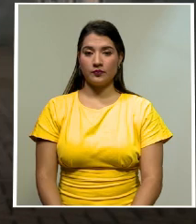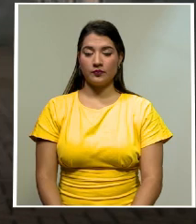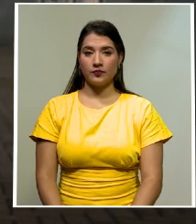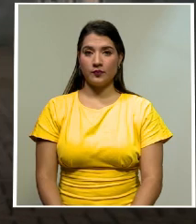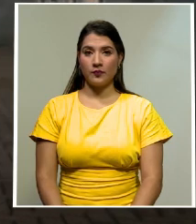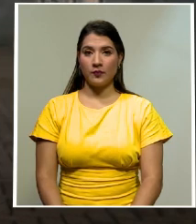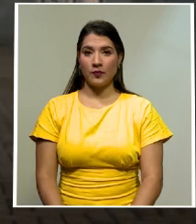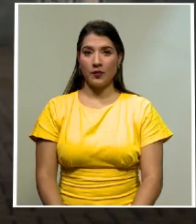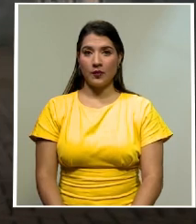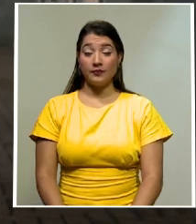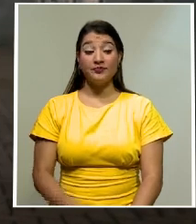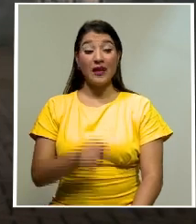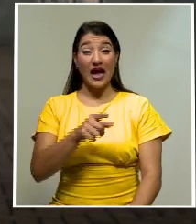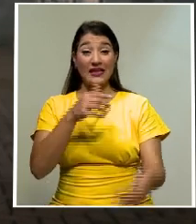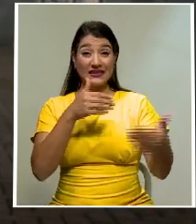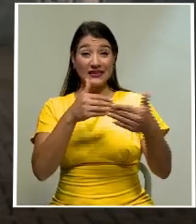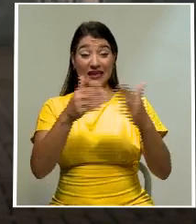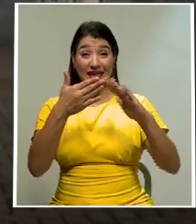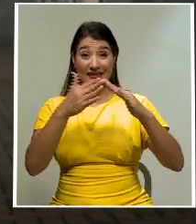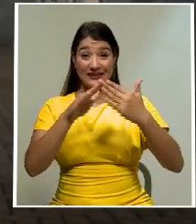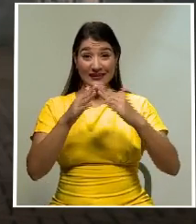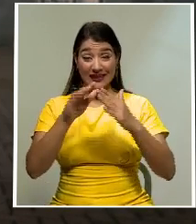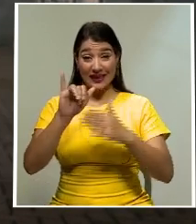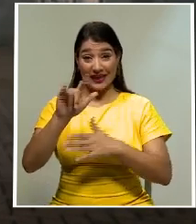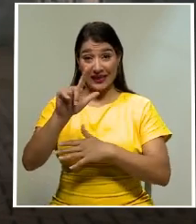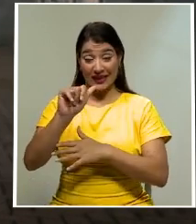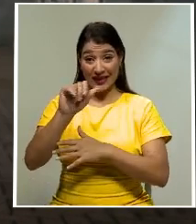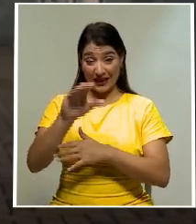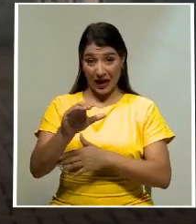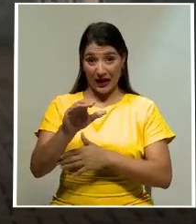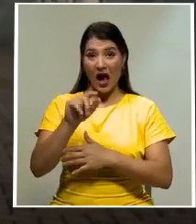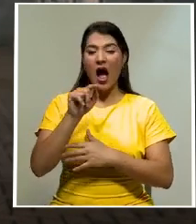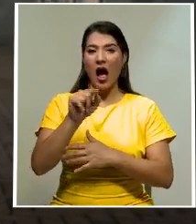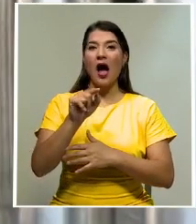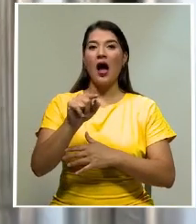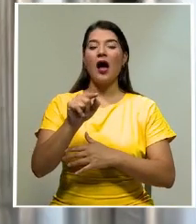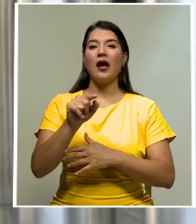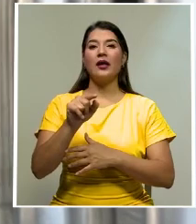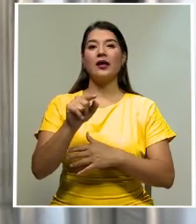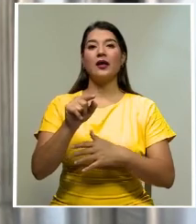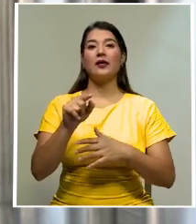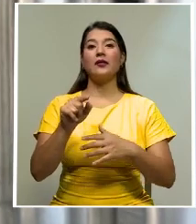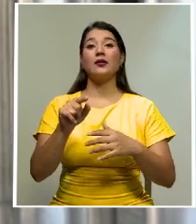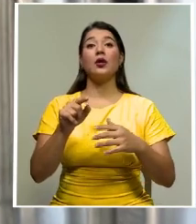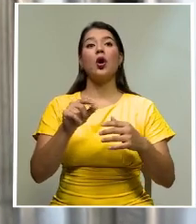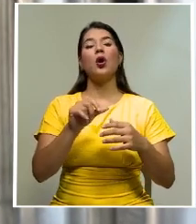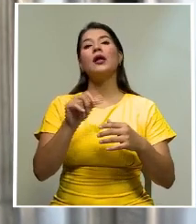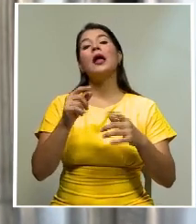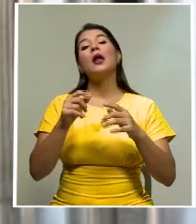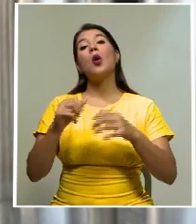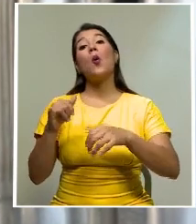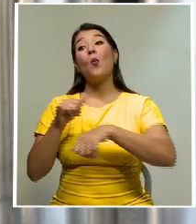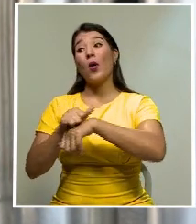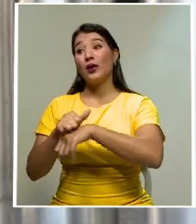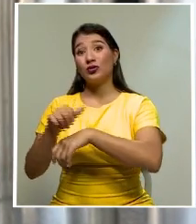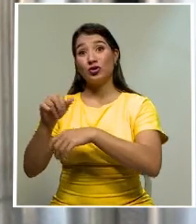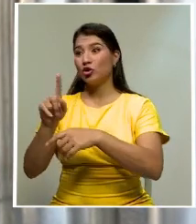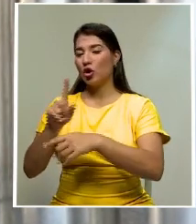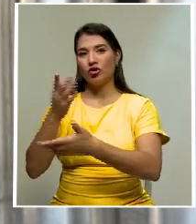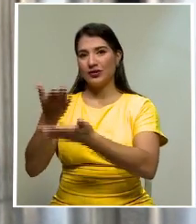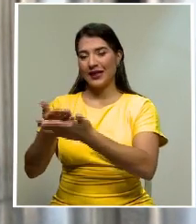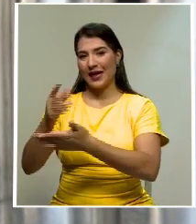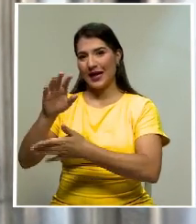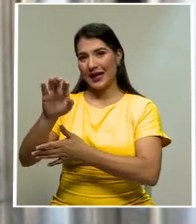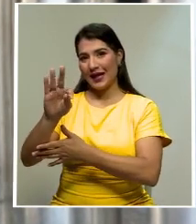A esa base cerca de la ciudad de Eilat, al sur de Israel, se estaban desviando los vuelos con destino a Tel Aviv, por razones de seguridad.